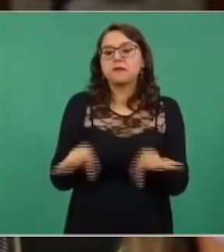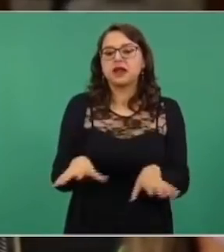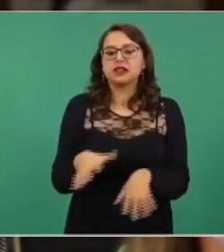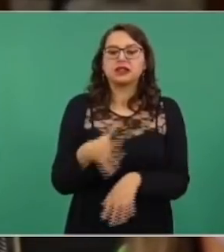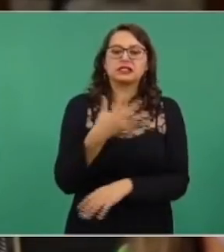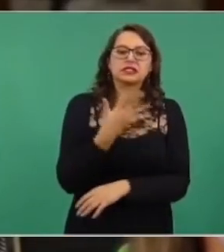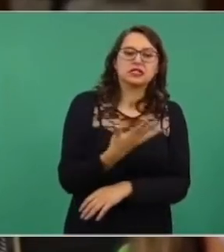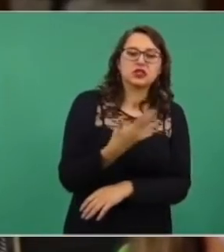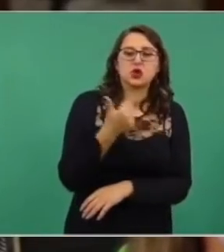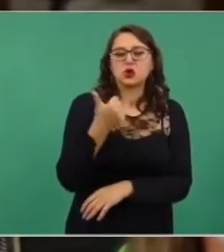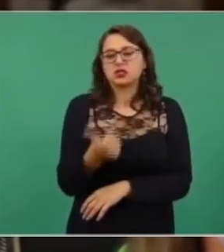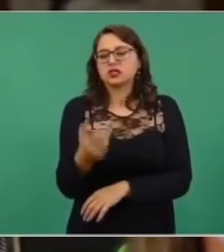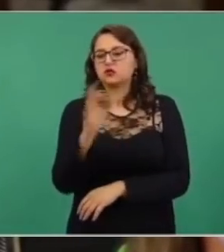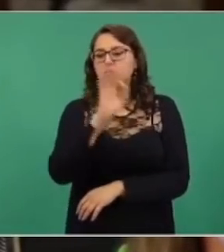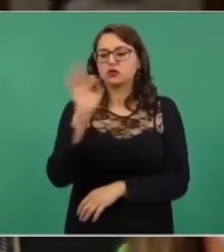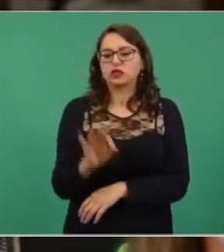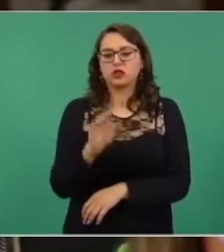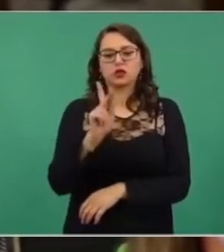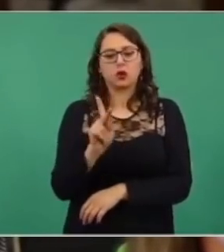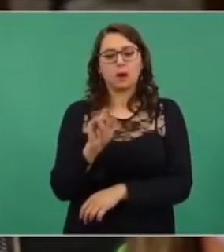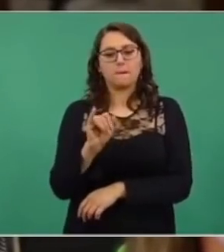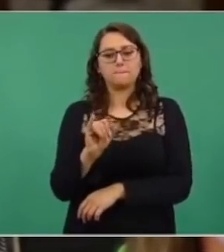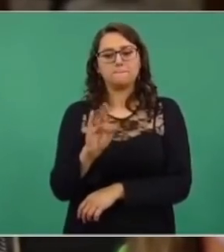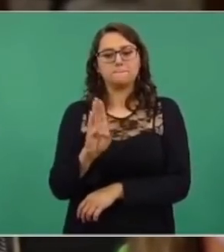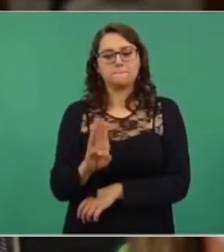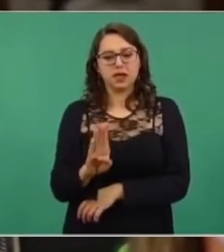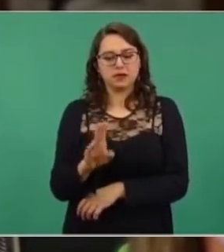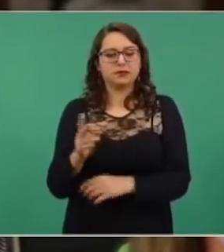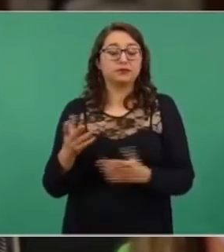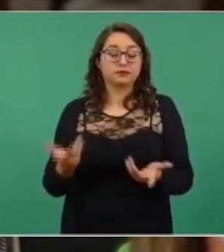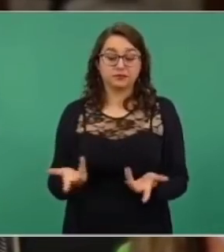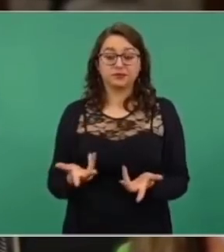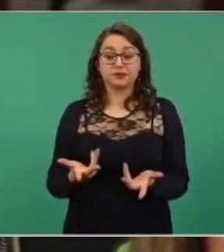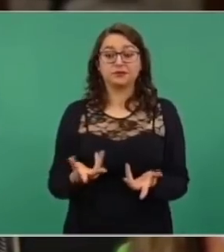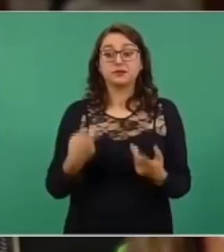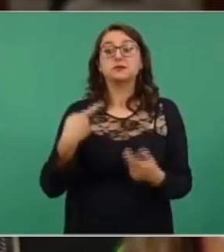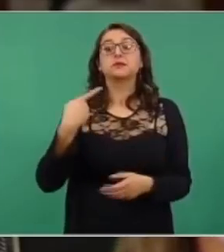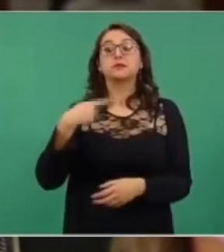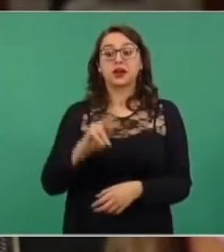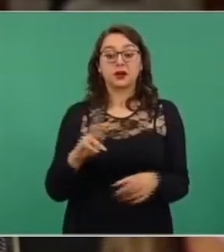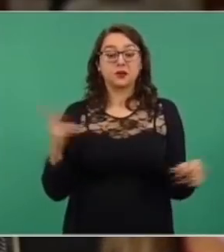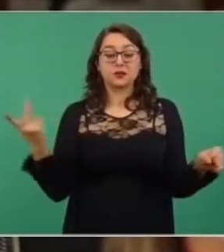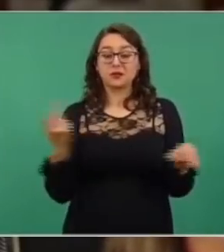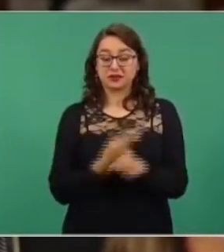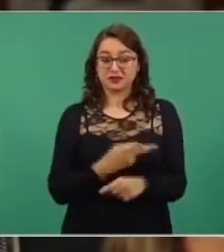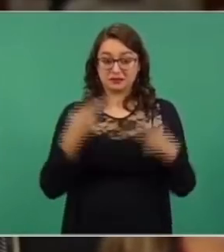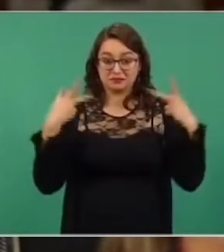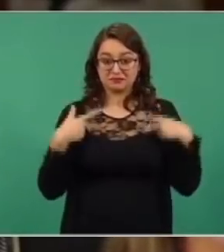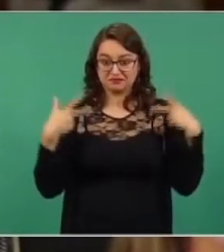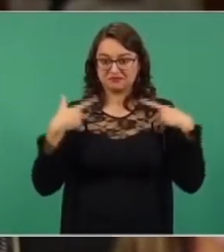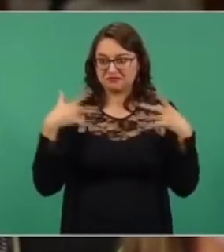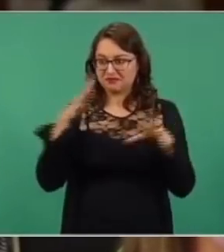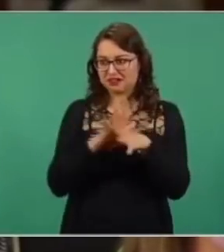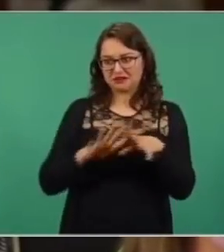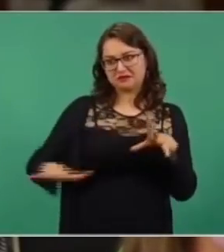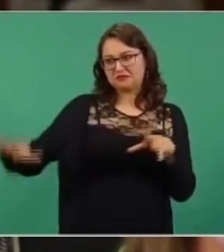lo cual es altísimo, pero pues en realidad la gente no, los ciudadanos pues poco lo sabemos.